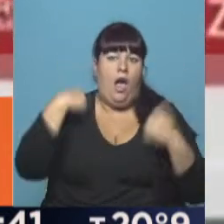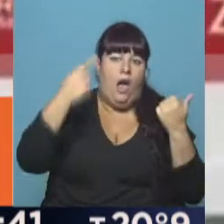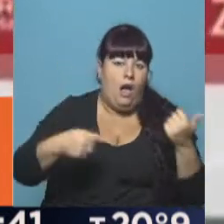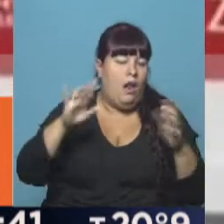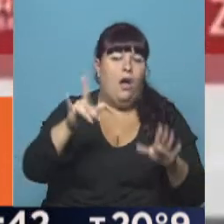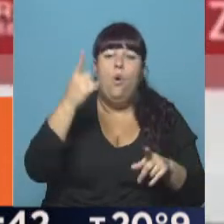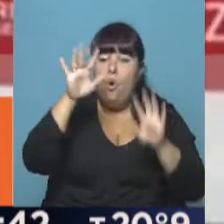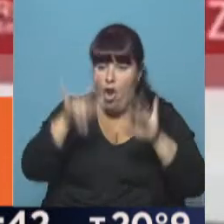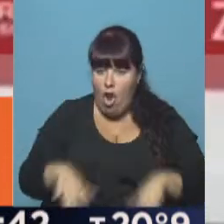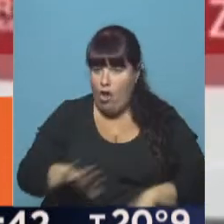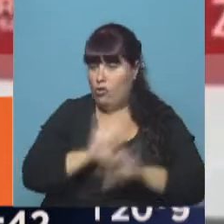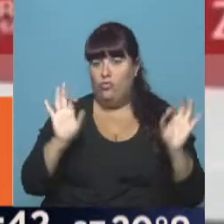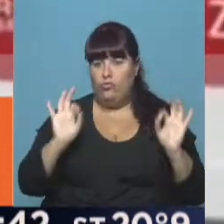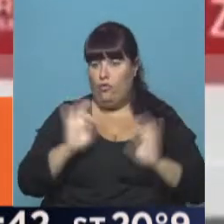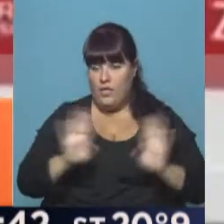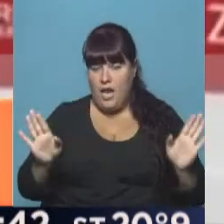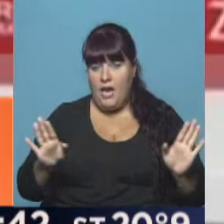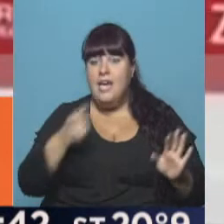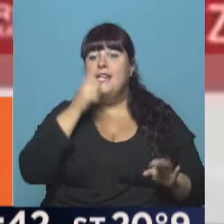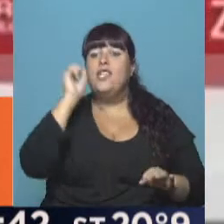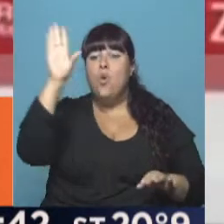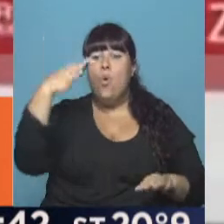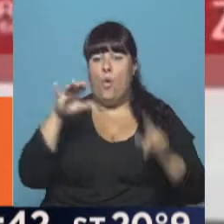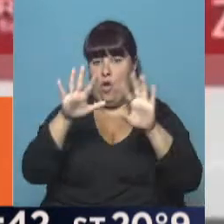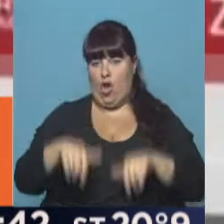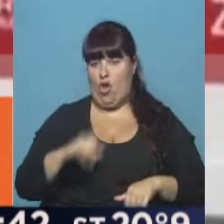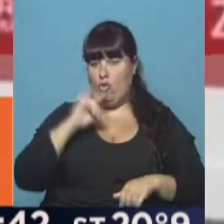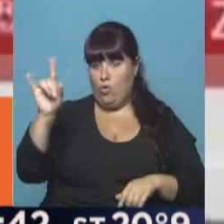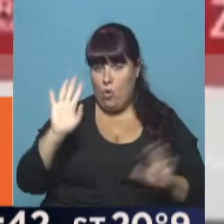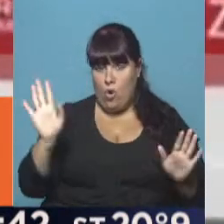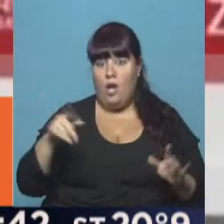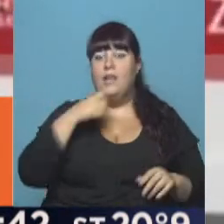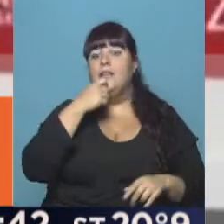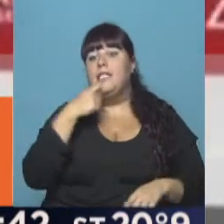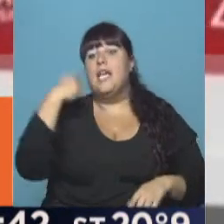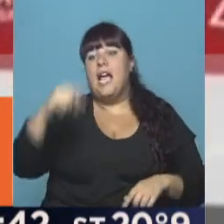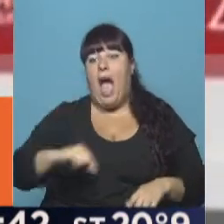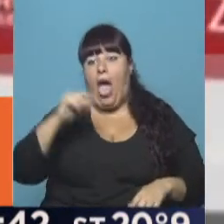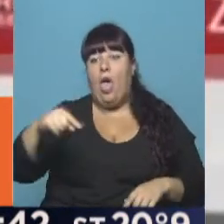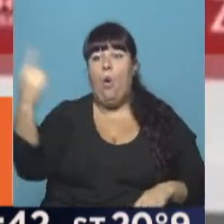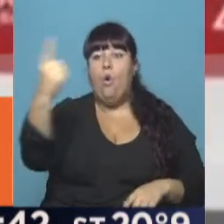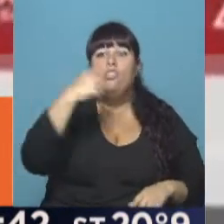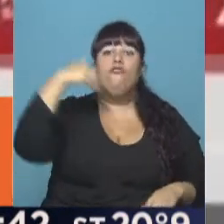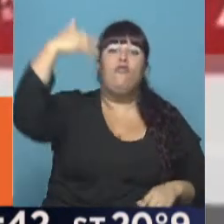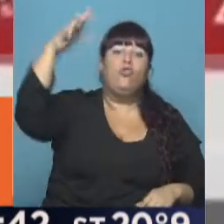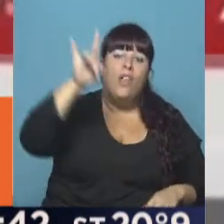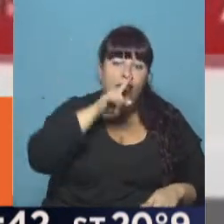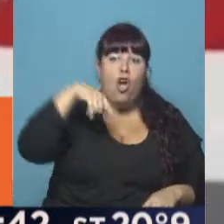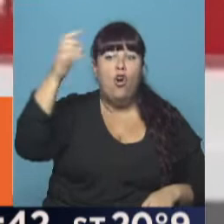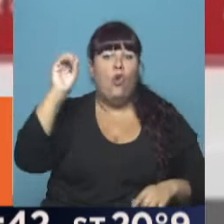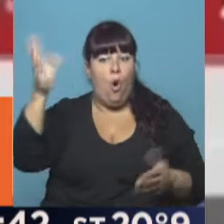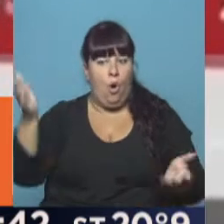el comunicado, si el club tendría que haber sacado un comunicado, de cada vez que alguien me nombró como futuro entrenador de otro